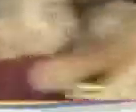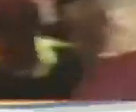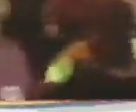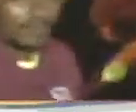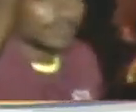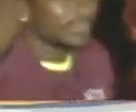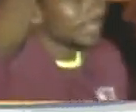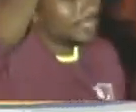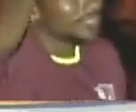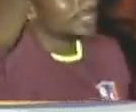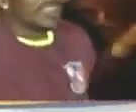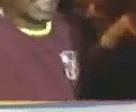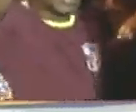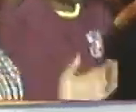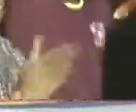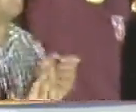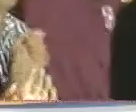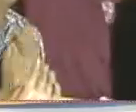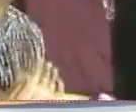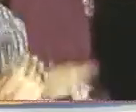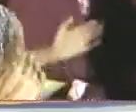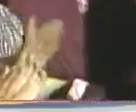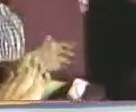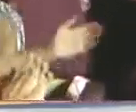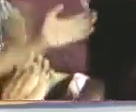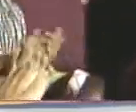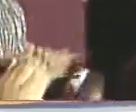gracias por sus cantos.